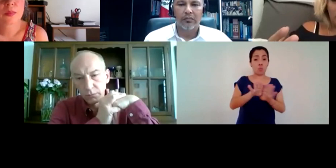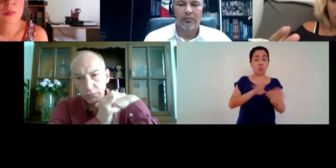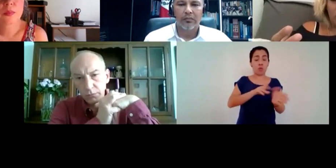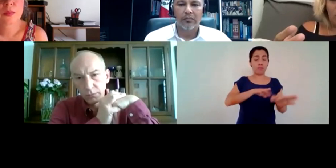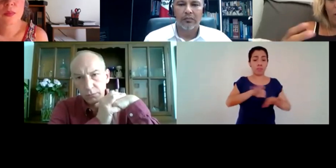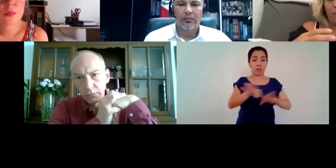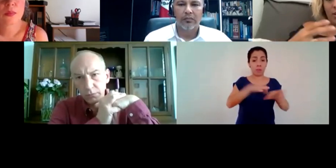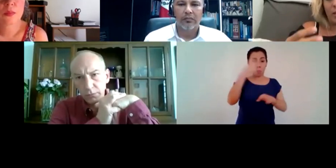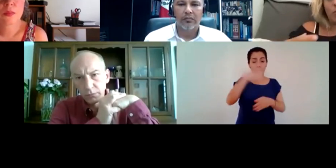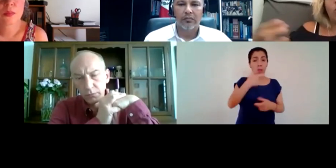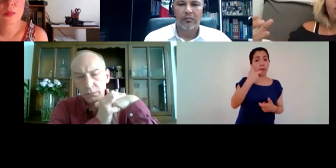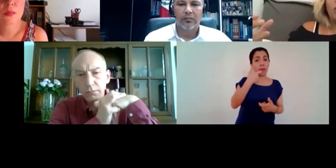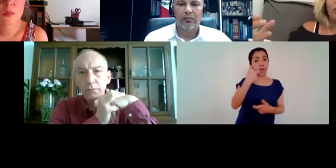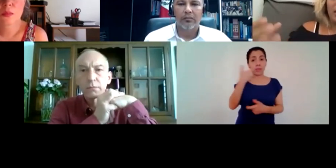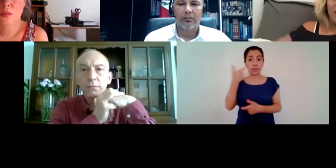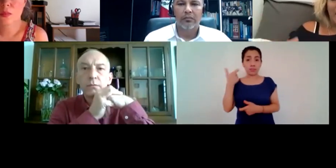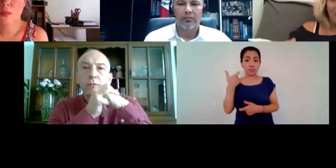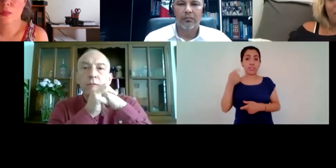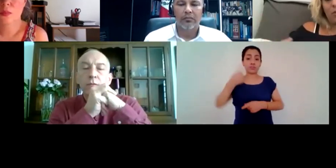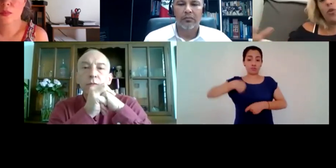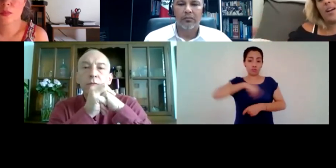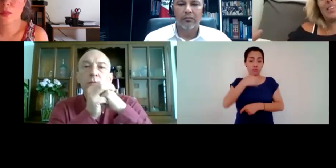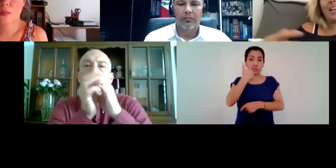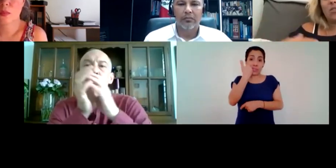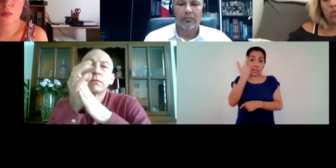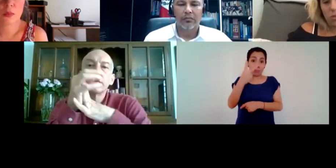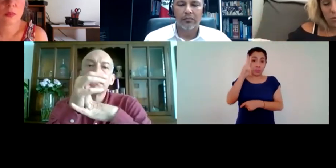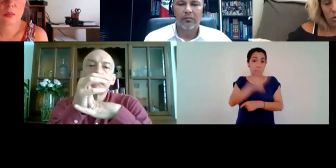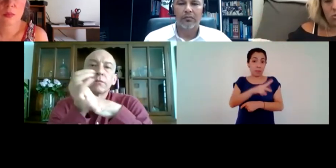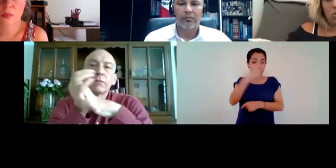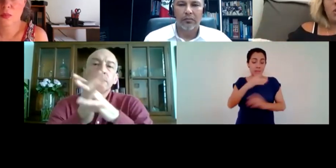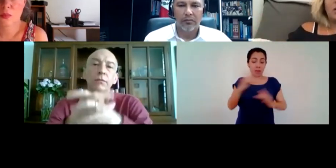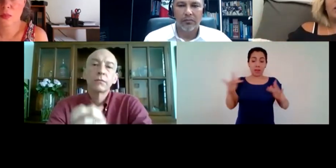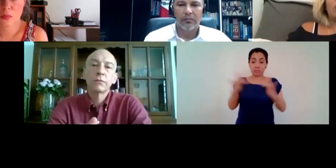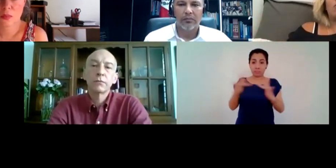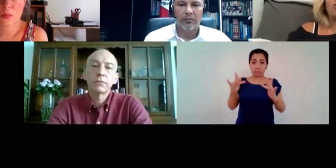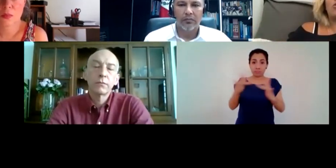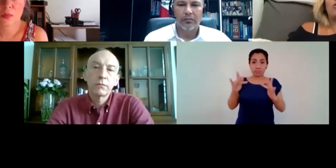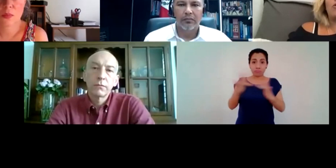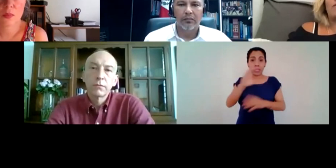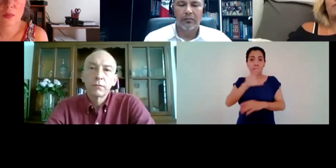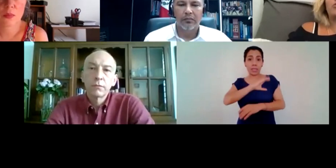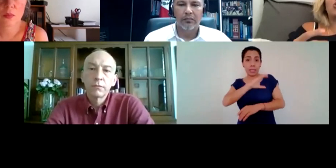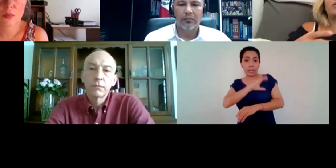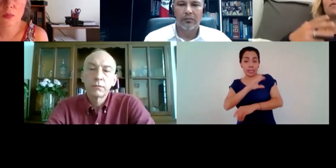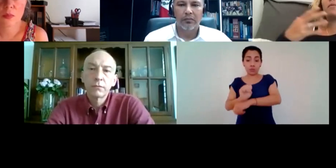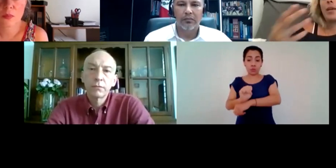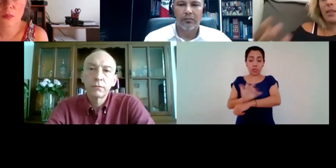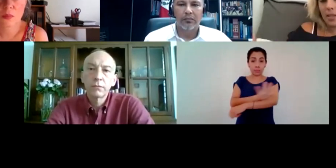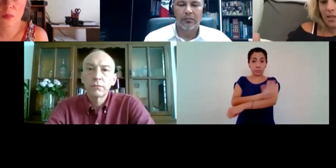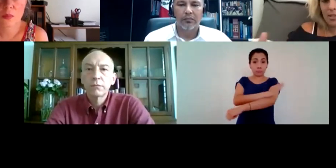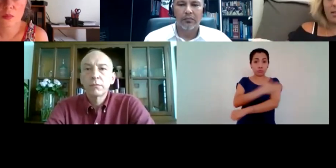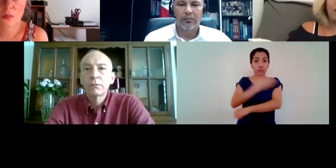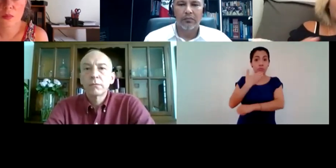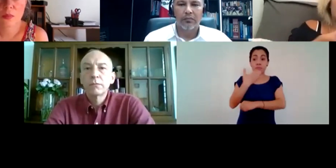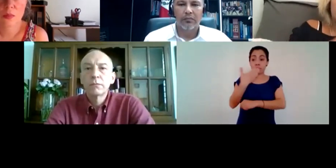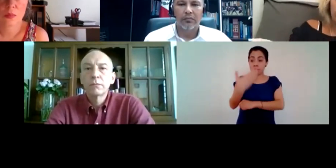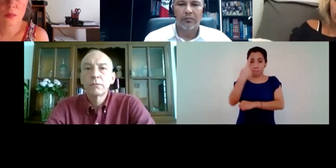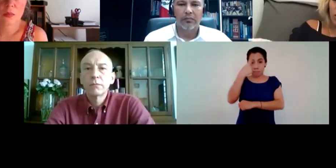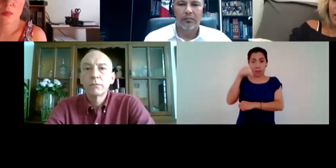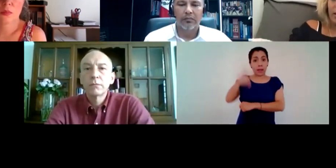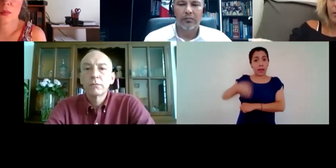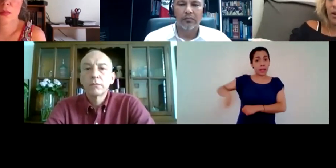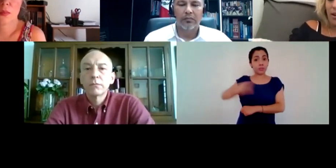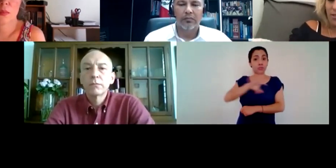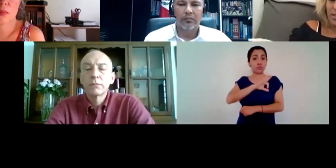el vínculo afectivo y la red de apoyo entre ellos mismos como sobrevivientes del